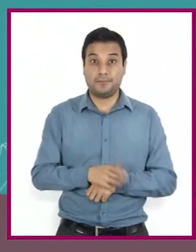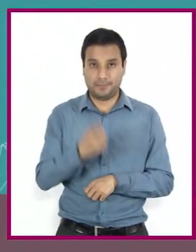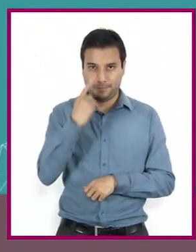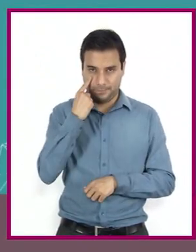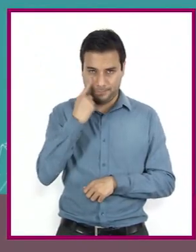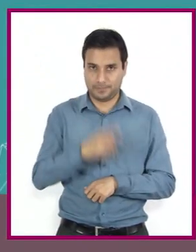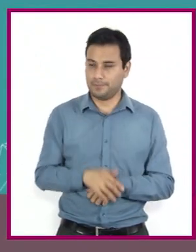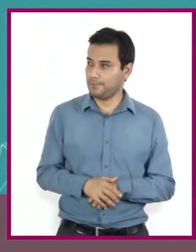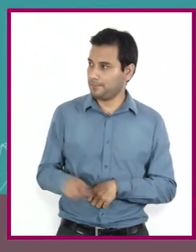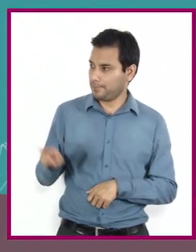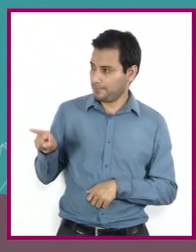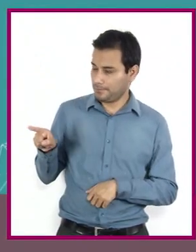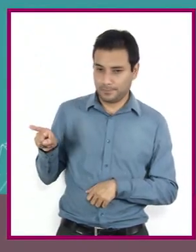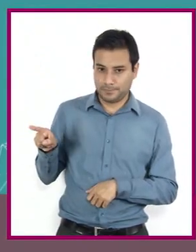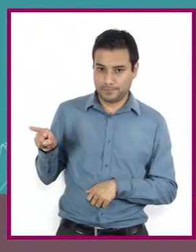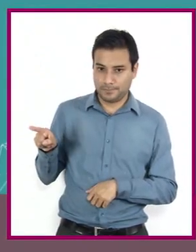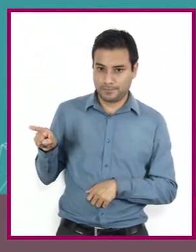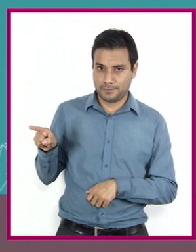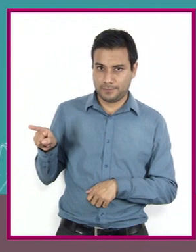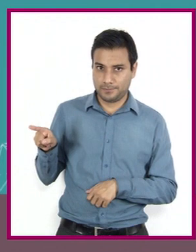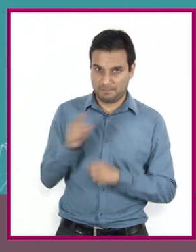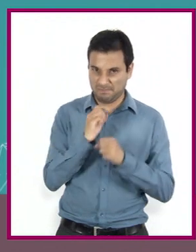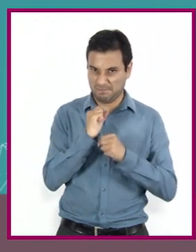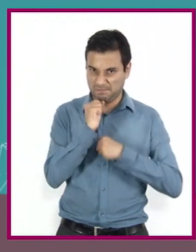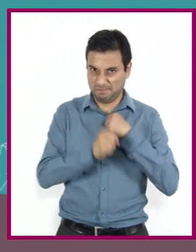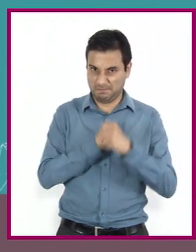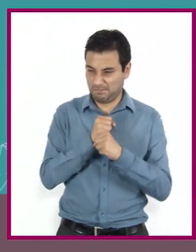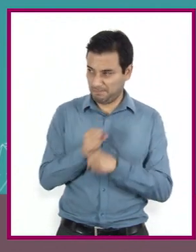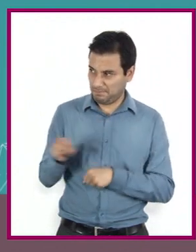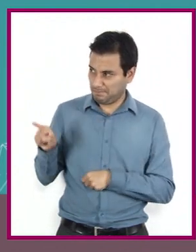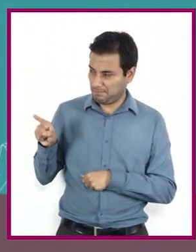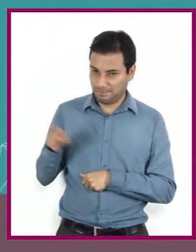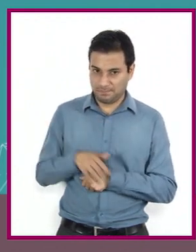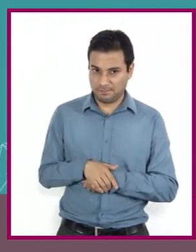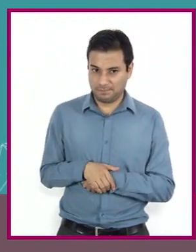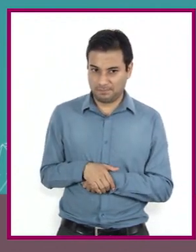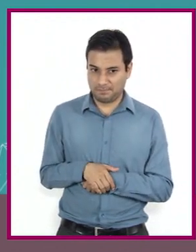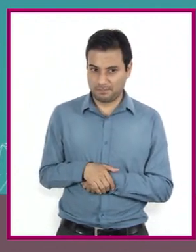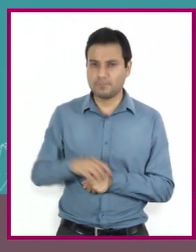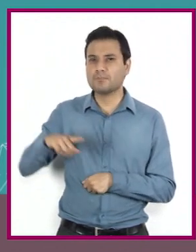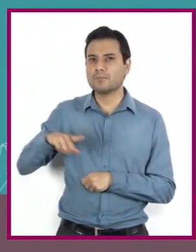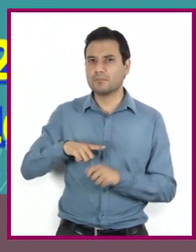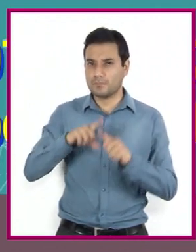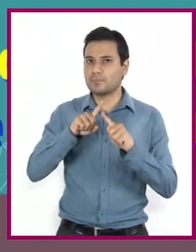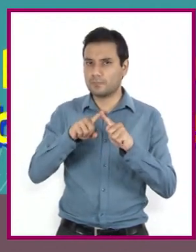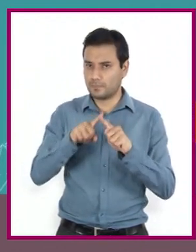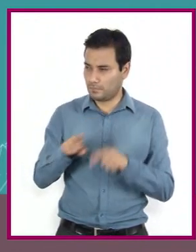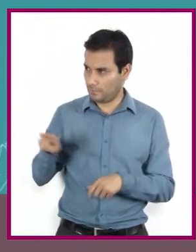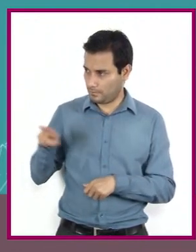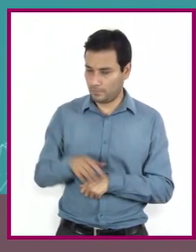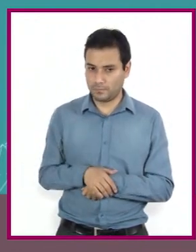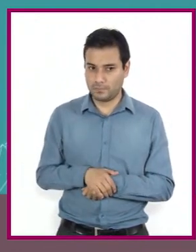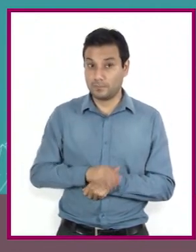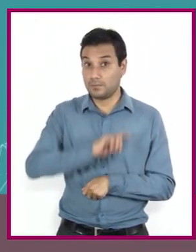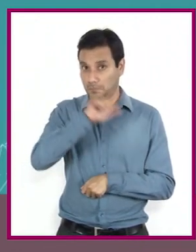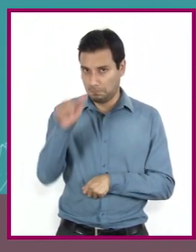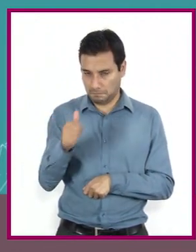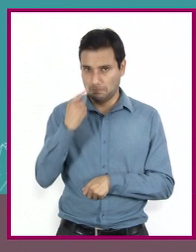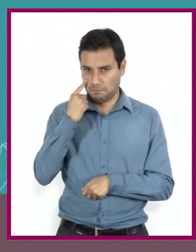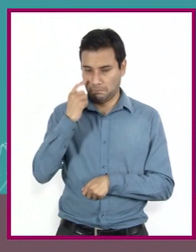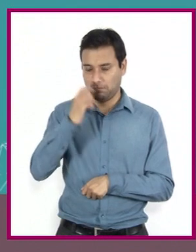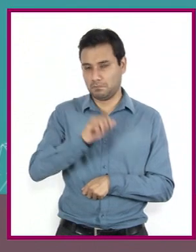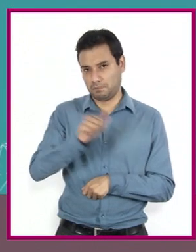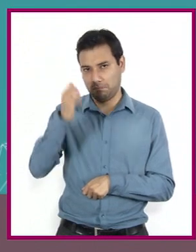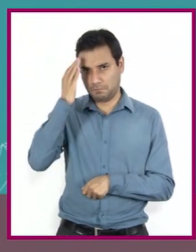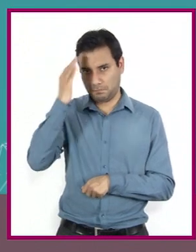de 1976 a 1982 en el gobierno de José López Portillo. Periodo